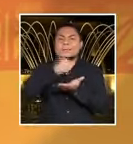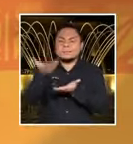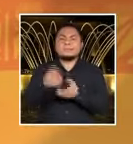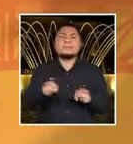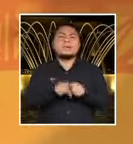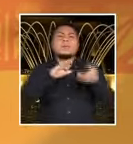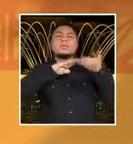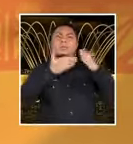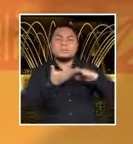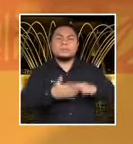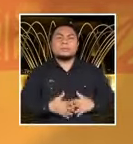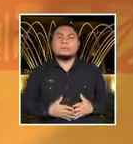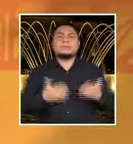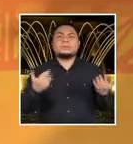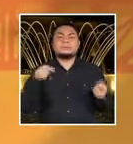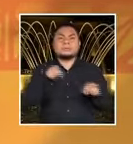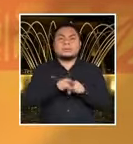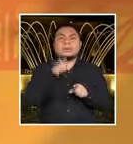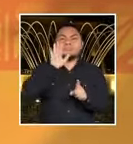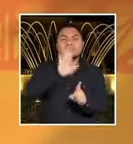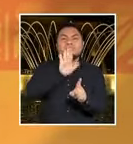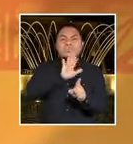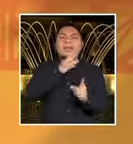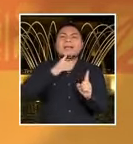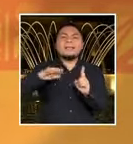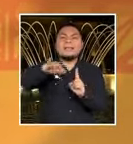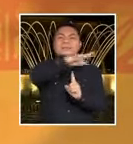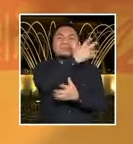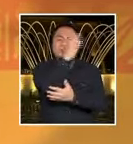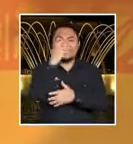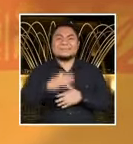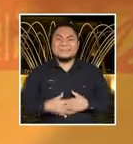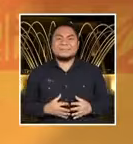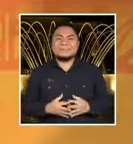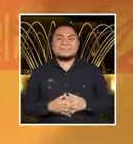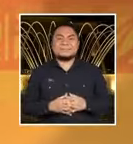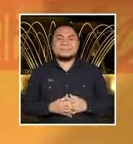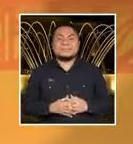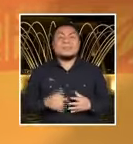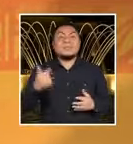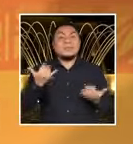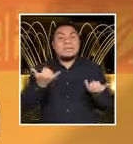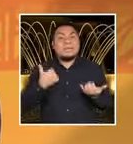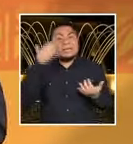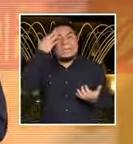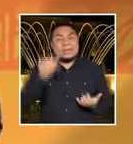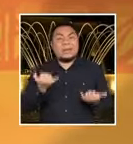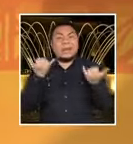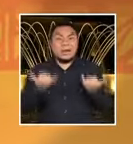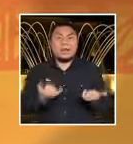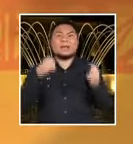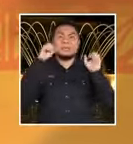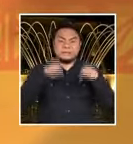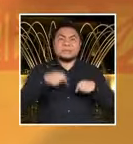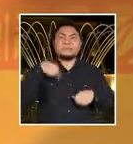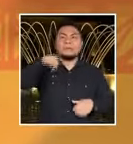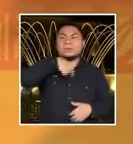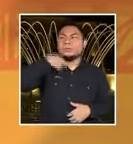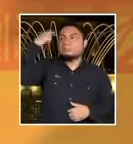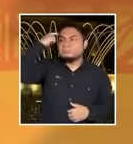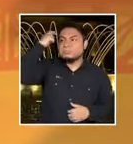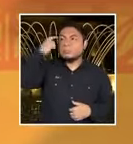las comunidades y la propia naturaleza. Creo que ahora sí estamos